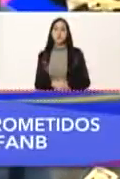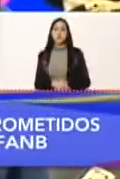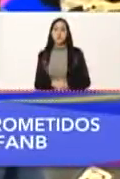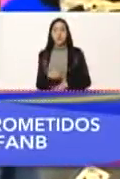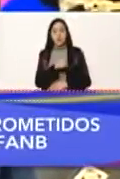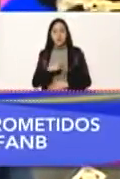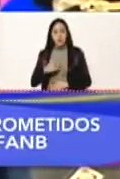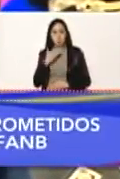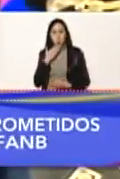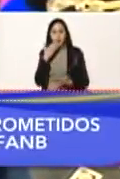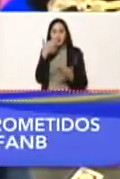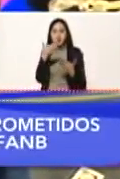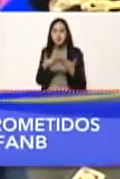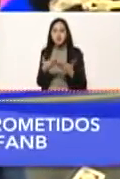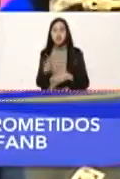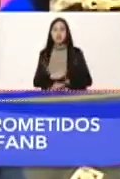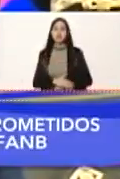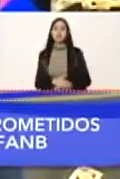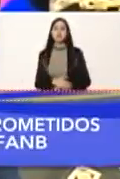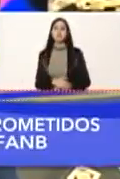quiero agradecer